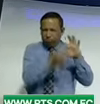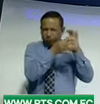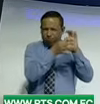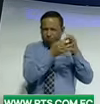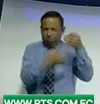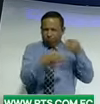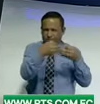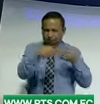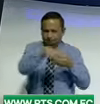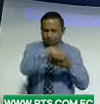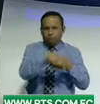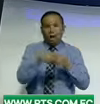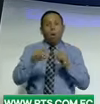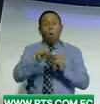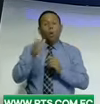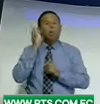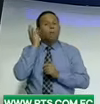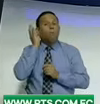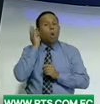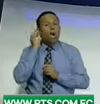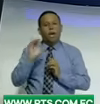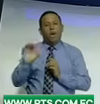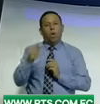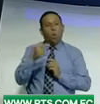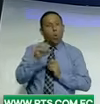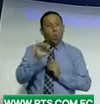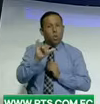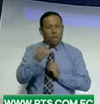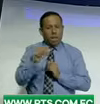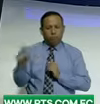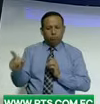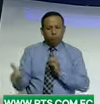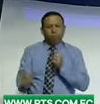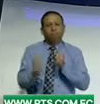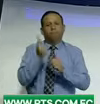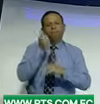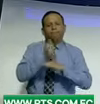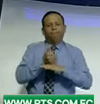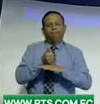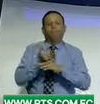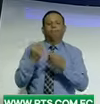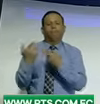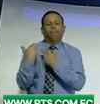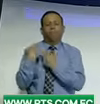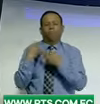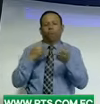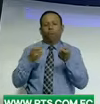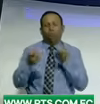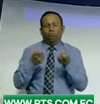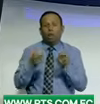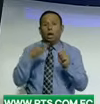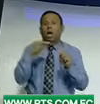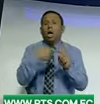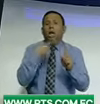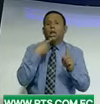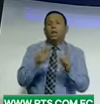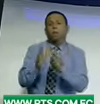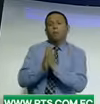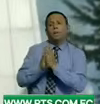aparente obstrucción a la justicia. El pleno de la entidad deberá analizar el pedido de vacaciones presentado por